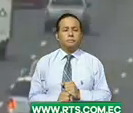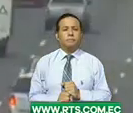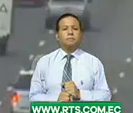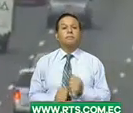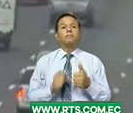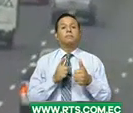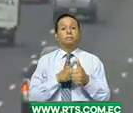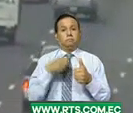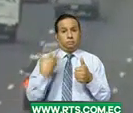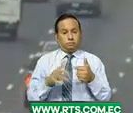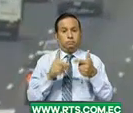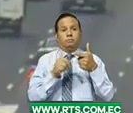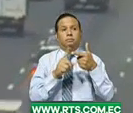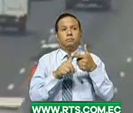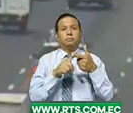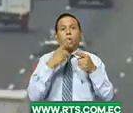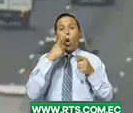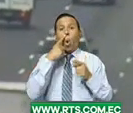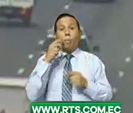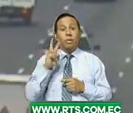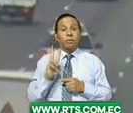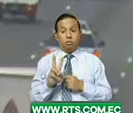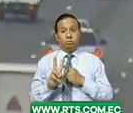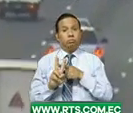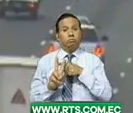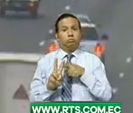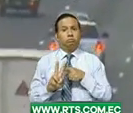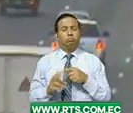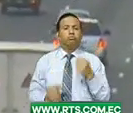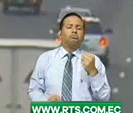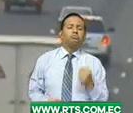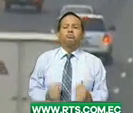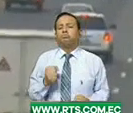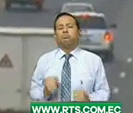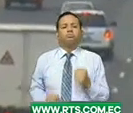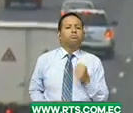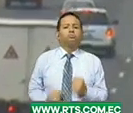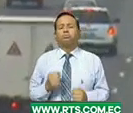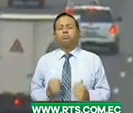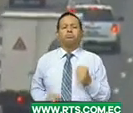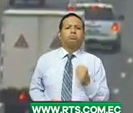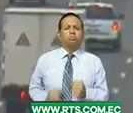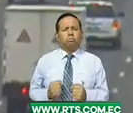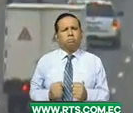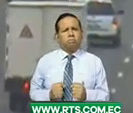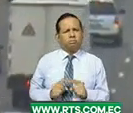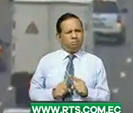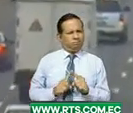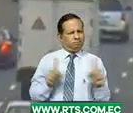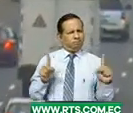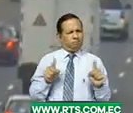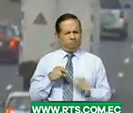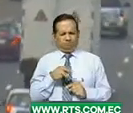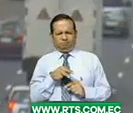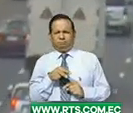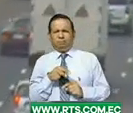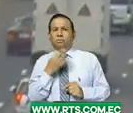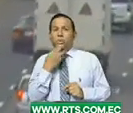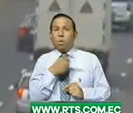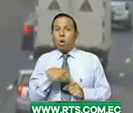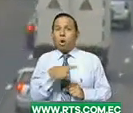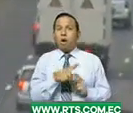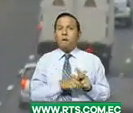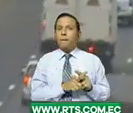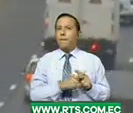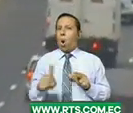En otro video vemos a dos individuos que pareciera están trotando. Sin embargo, la realidad era otra, pues se trata de un escape de